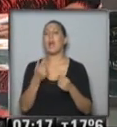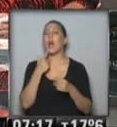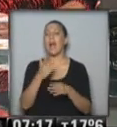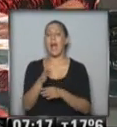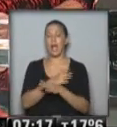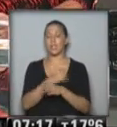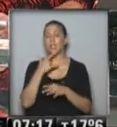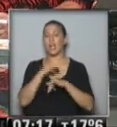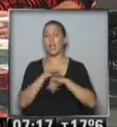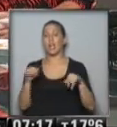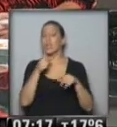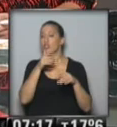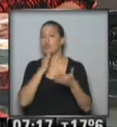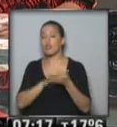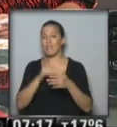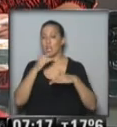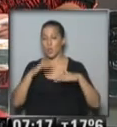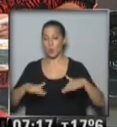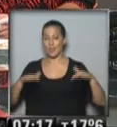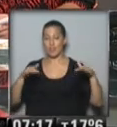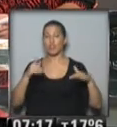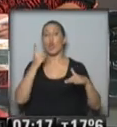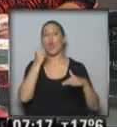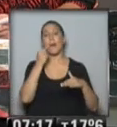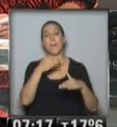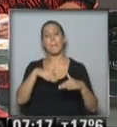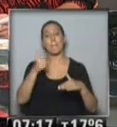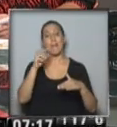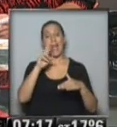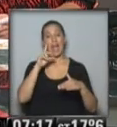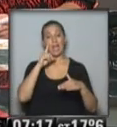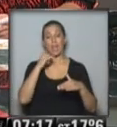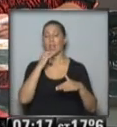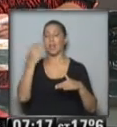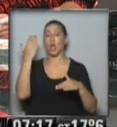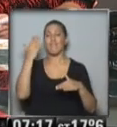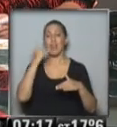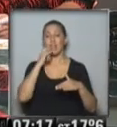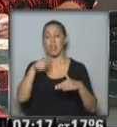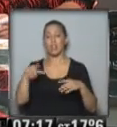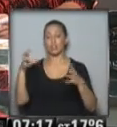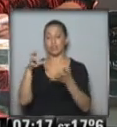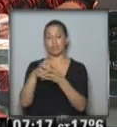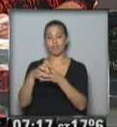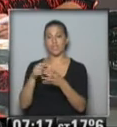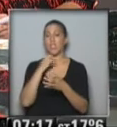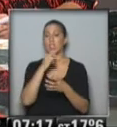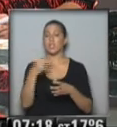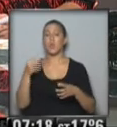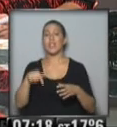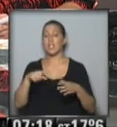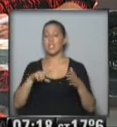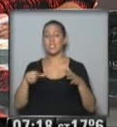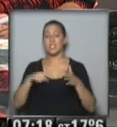posibles inundaciones. Fue a través de una conferencia de prensa brindada por el jefe de gobierno Mauricio Macri, parte de su gabinete. Así Macri aseguró que la ciudad